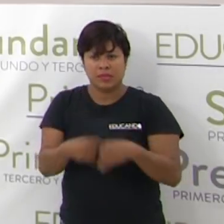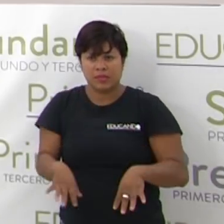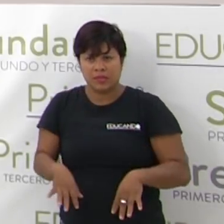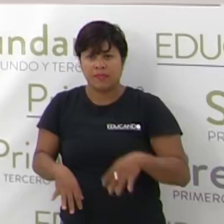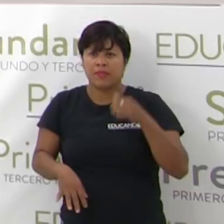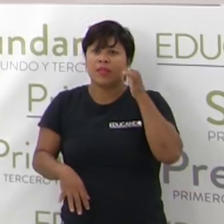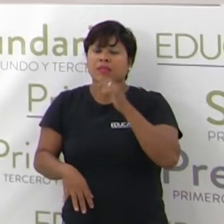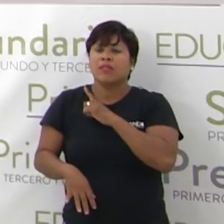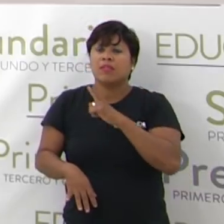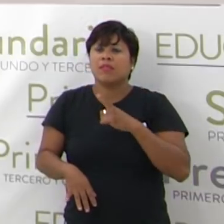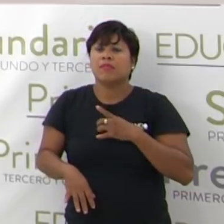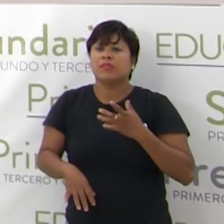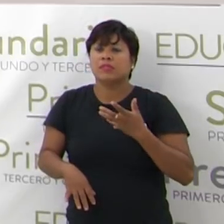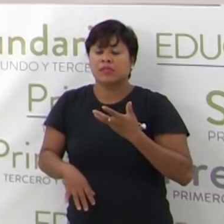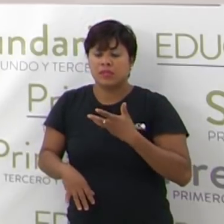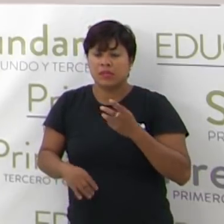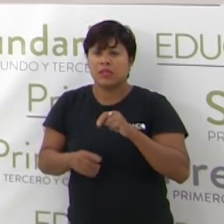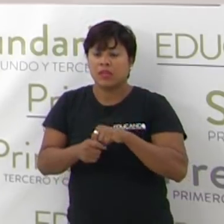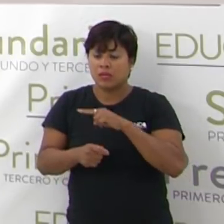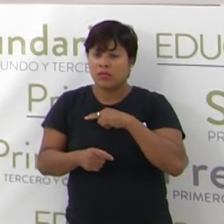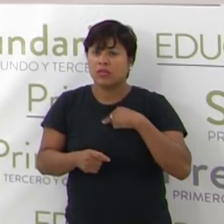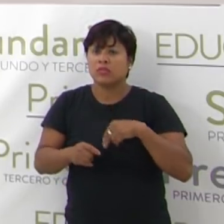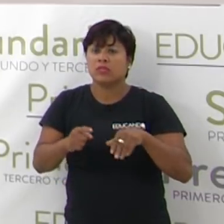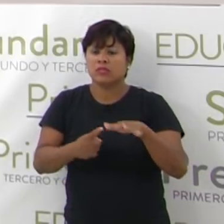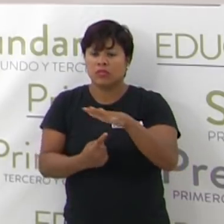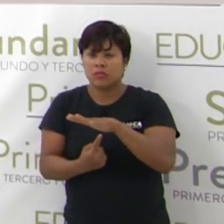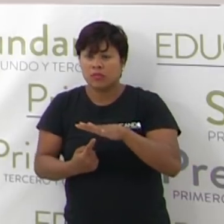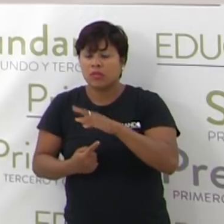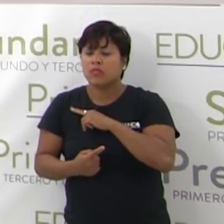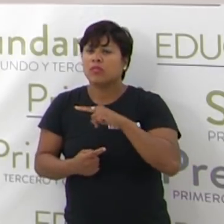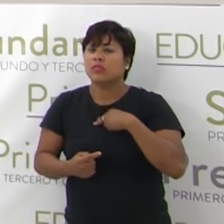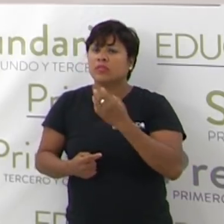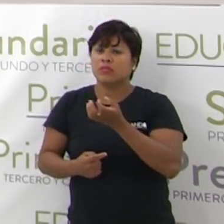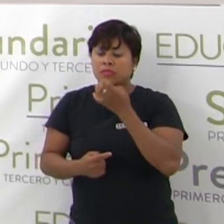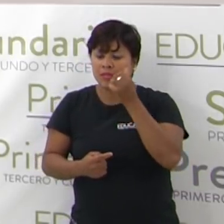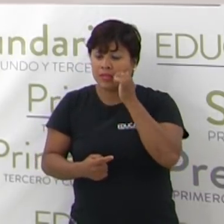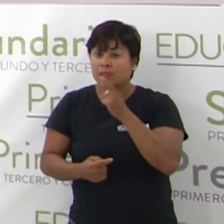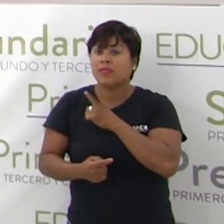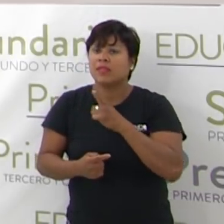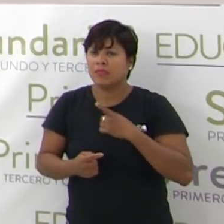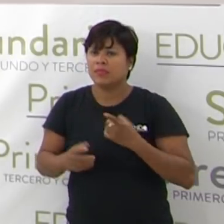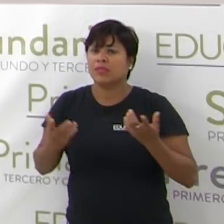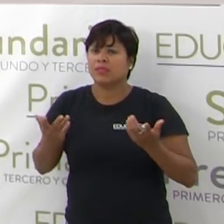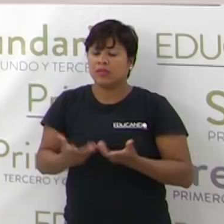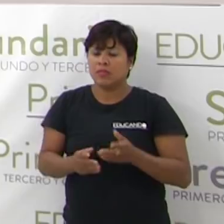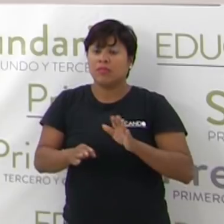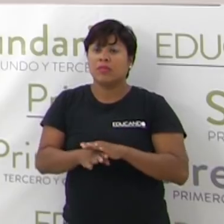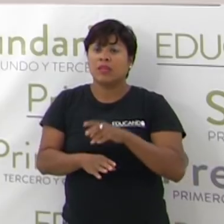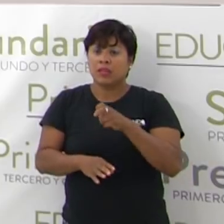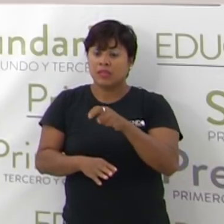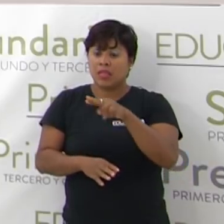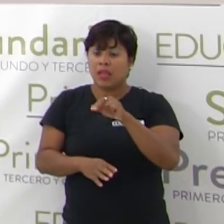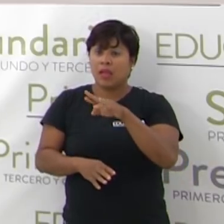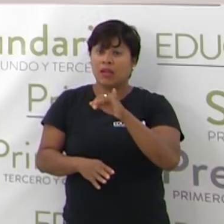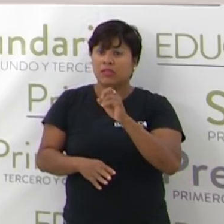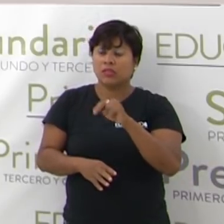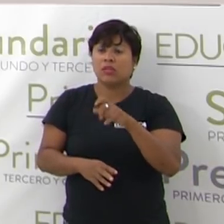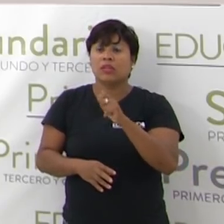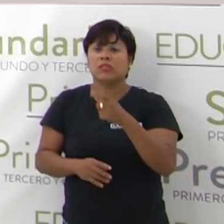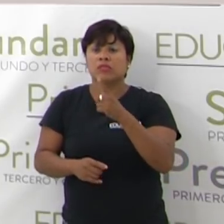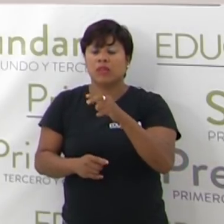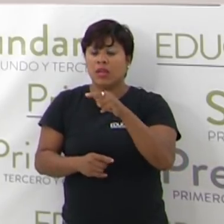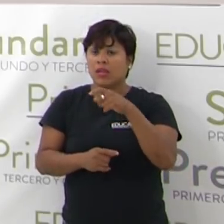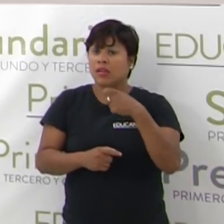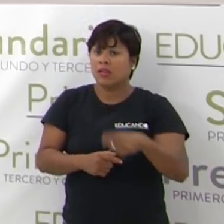debemos fomentarla en nuestras comunidades, en nuestra escuela, debemos narrar, porque la narración es una riqueza, les